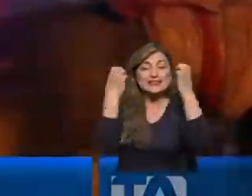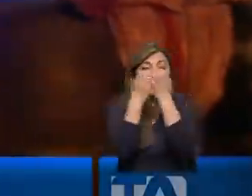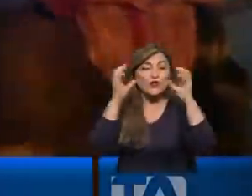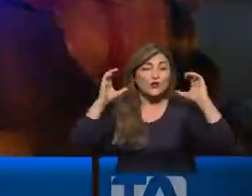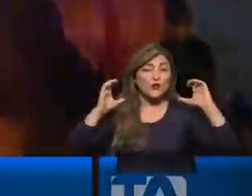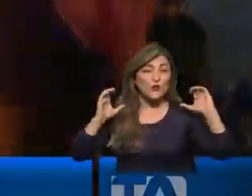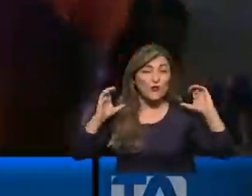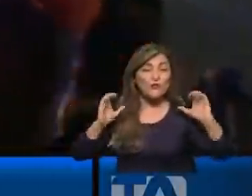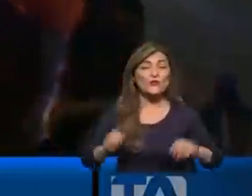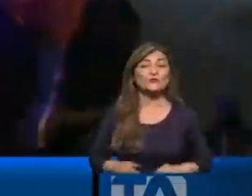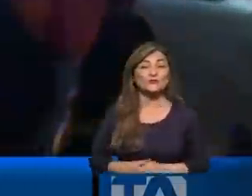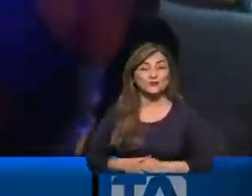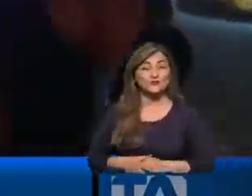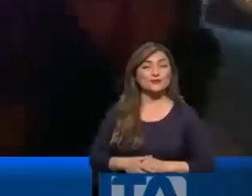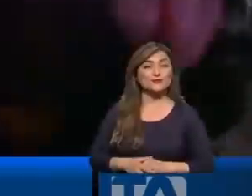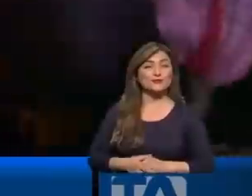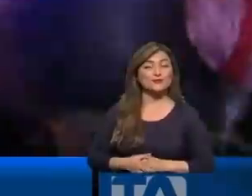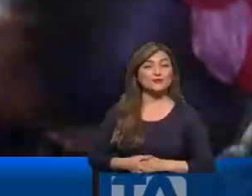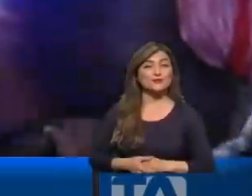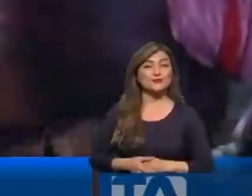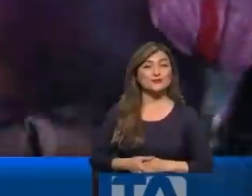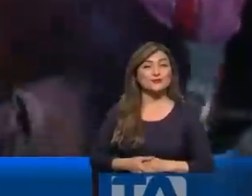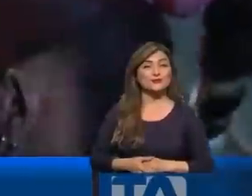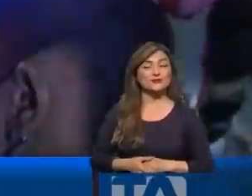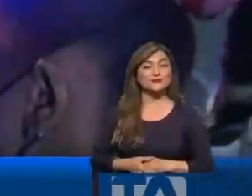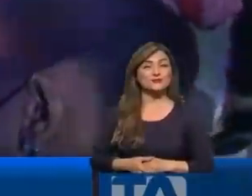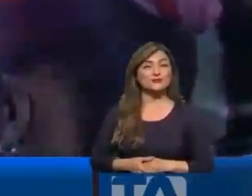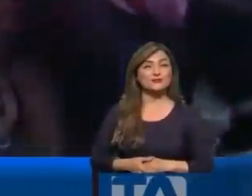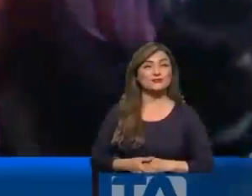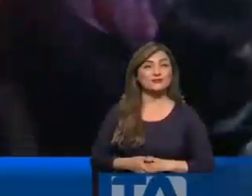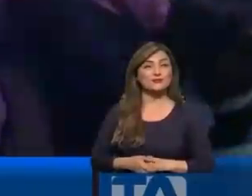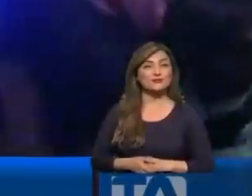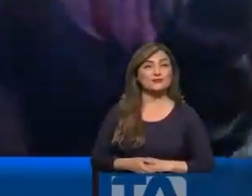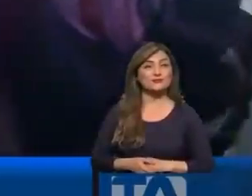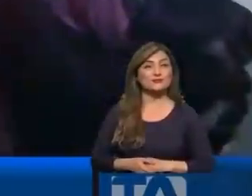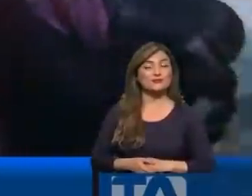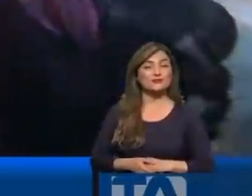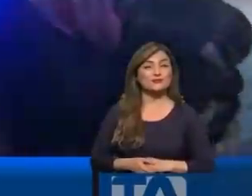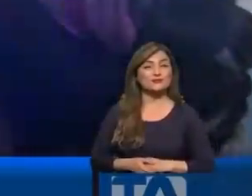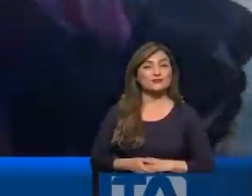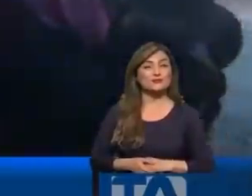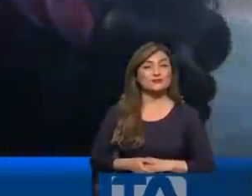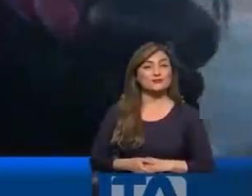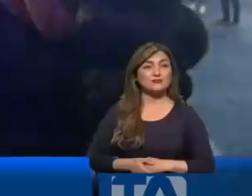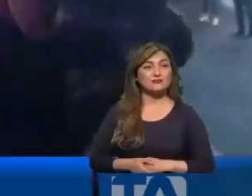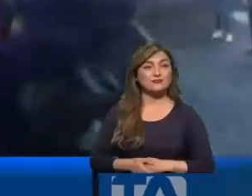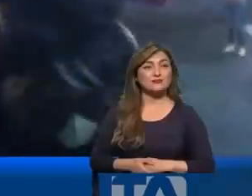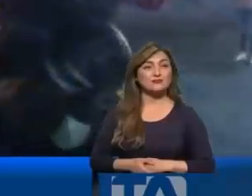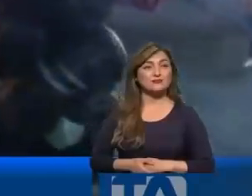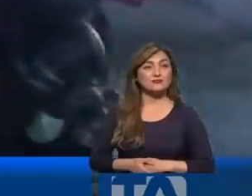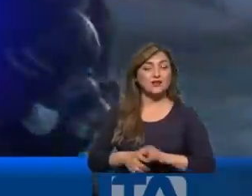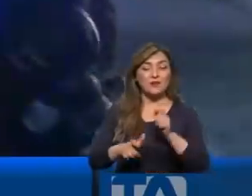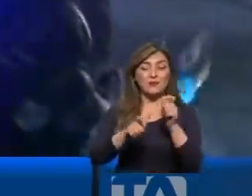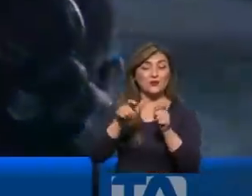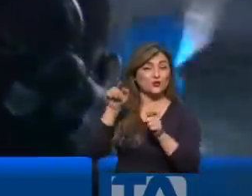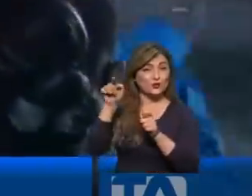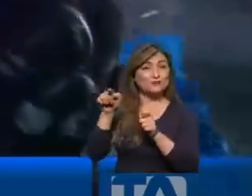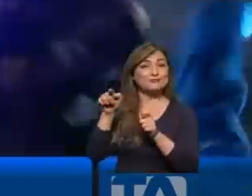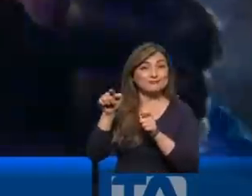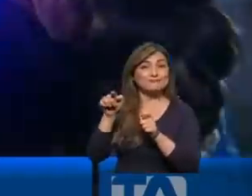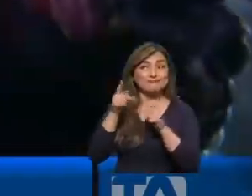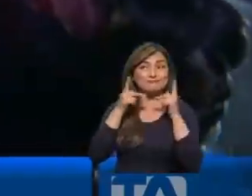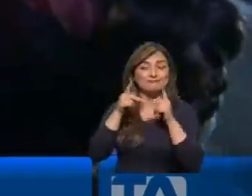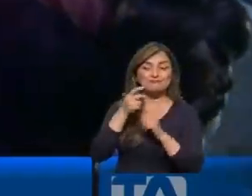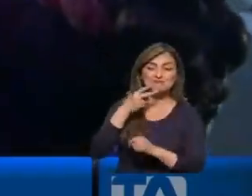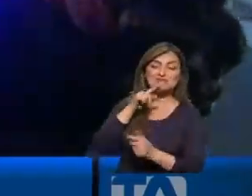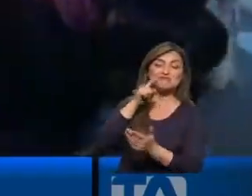Olímpico Atahualpa, en donde también hay la presencia del público, como les decía anteriormente, y lo que decían las pesistas es